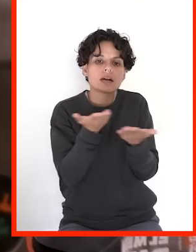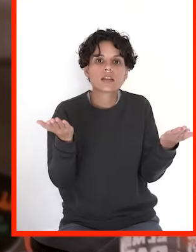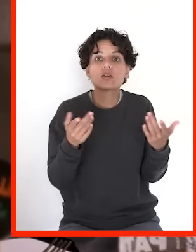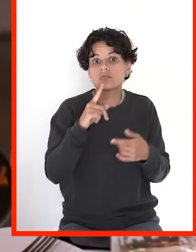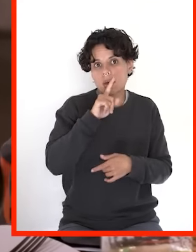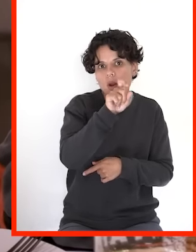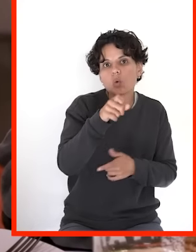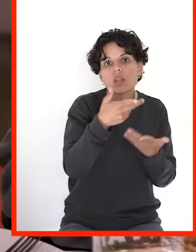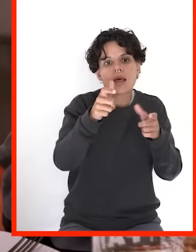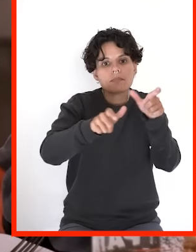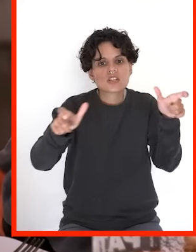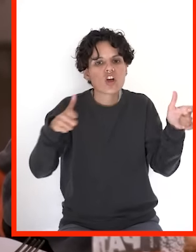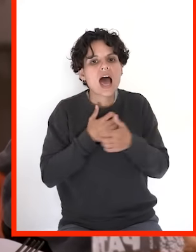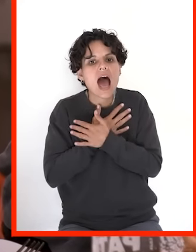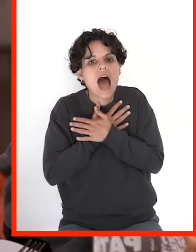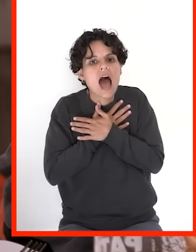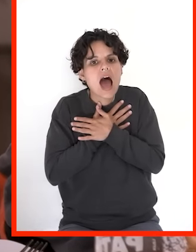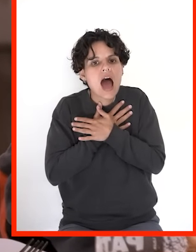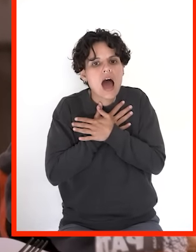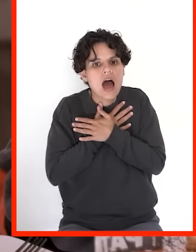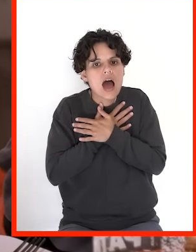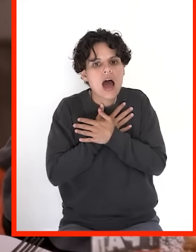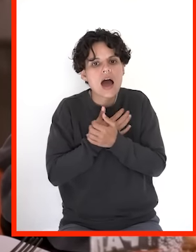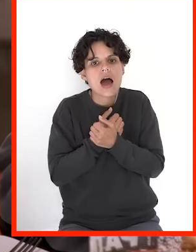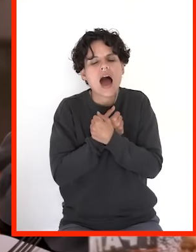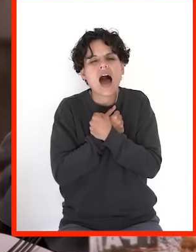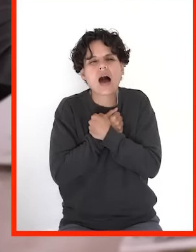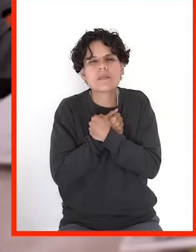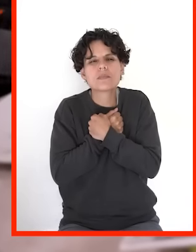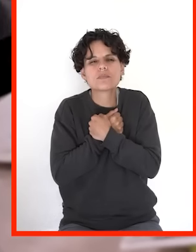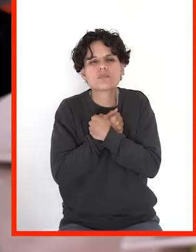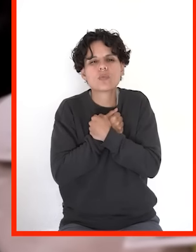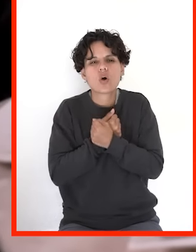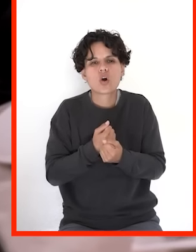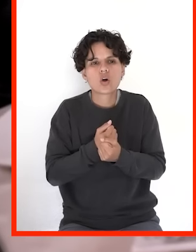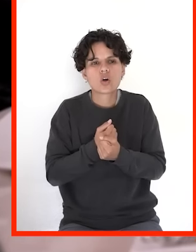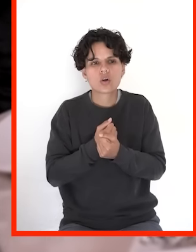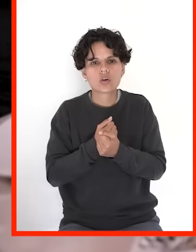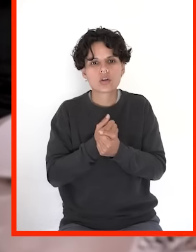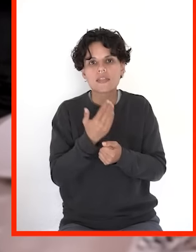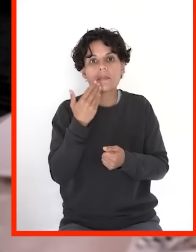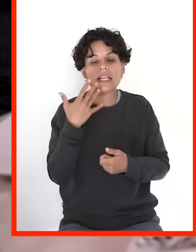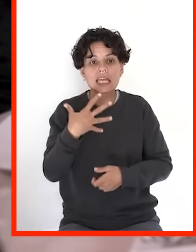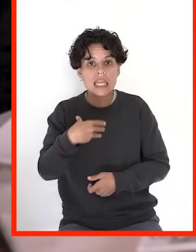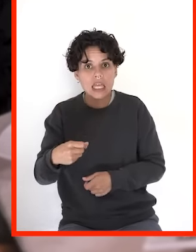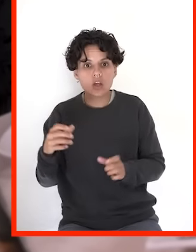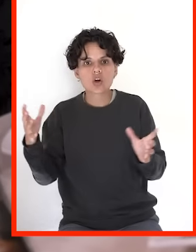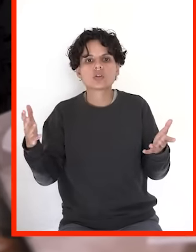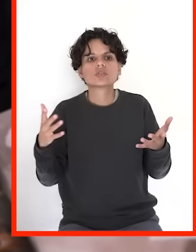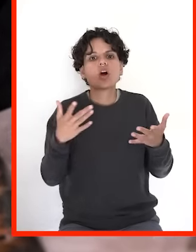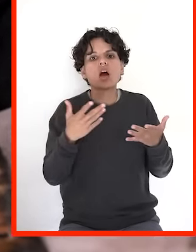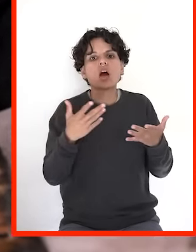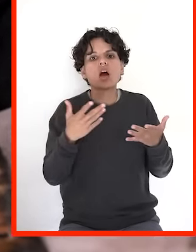gente? Me ha tocado presentar en un par de ocasiones, una nos sacamos una foto muy buena. ¿Con tus hijos igual? Sí, pues con mi hijo, con todo, y con,